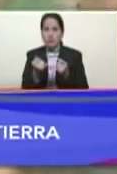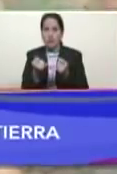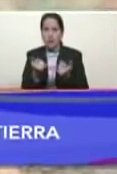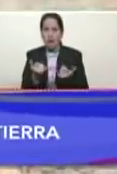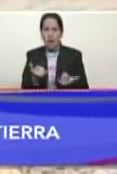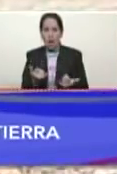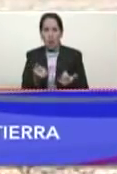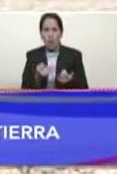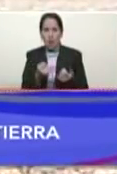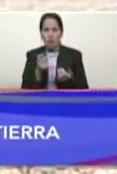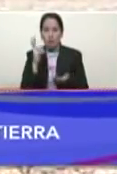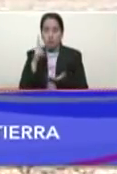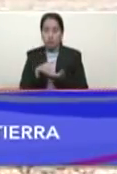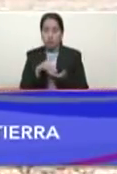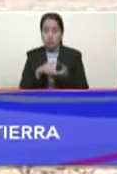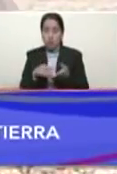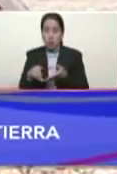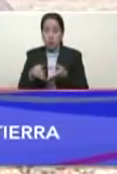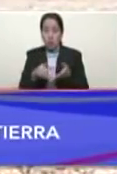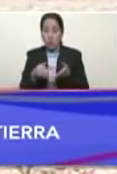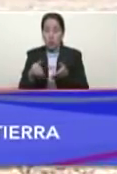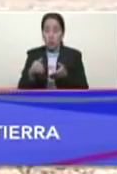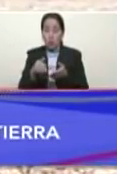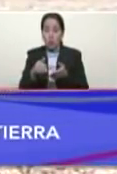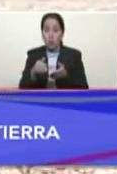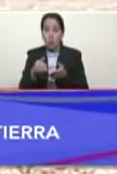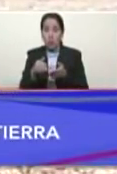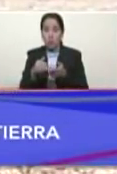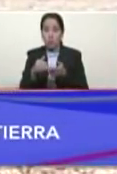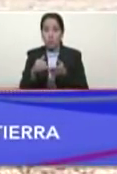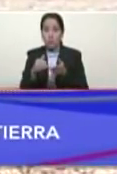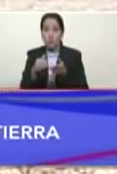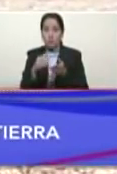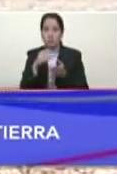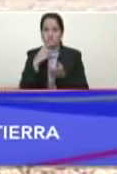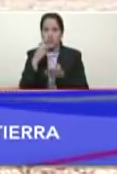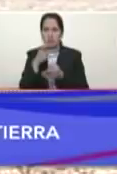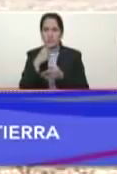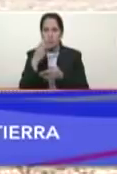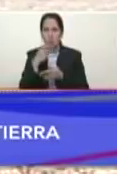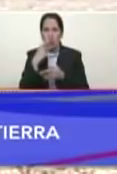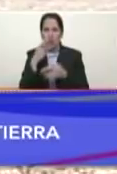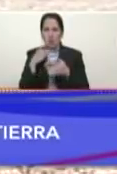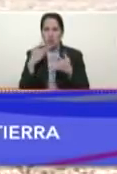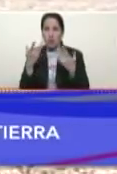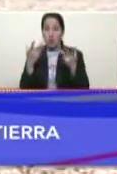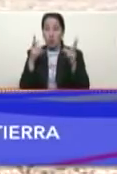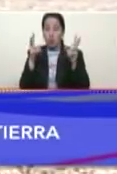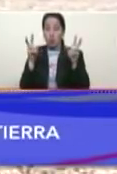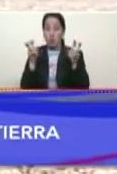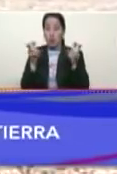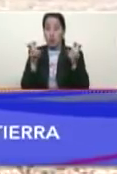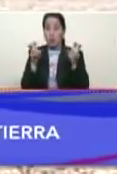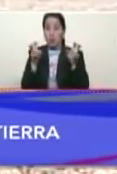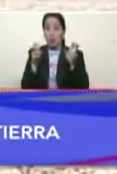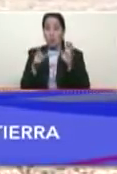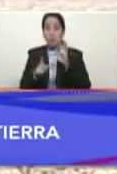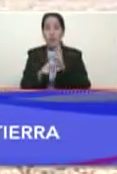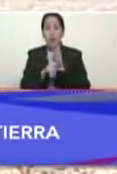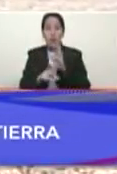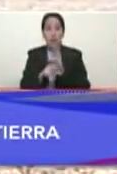tenemos una ventaja política, que es que tenemos un liderazgo renovado y